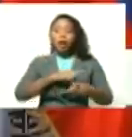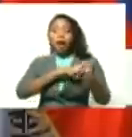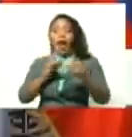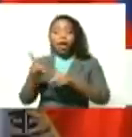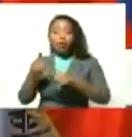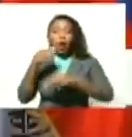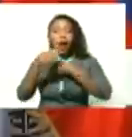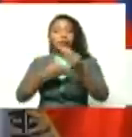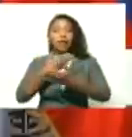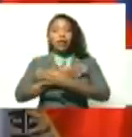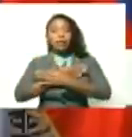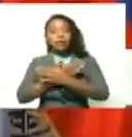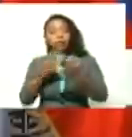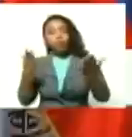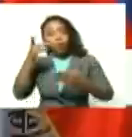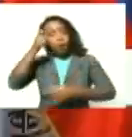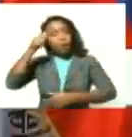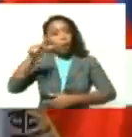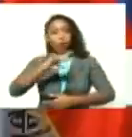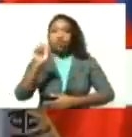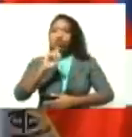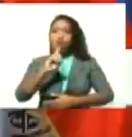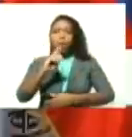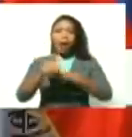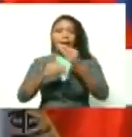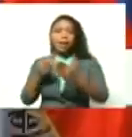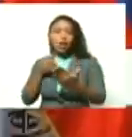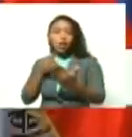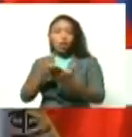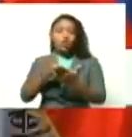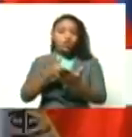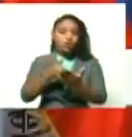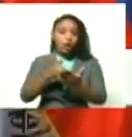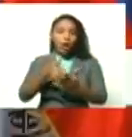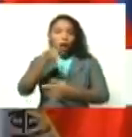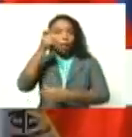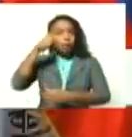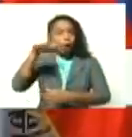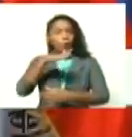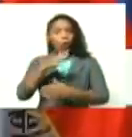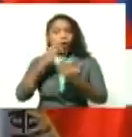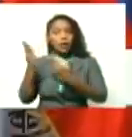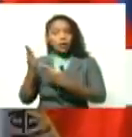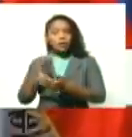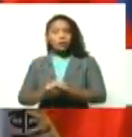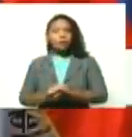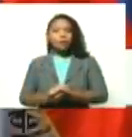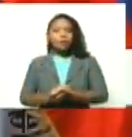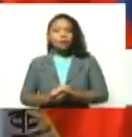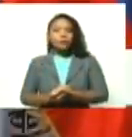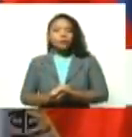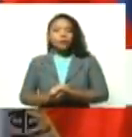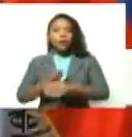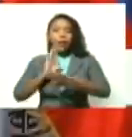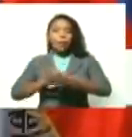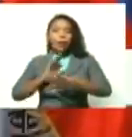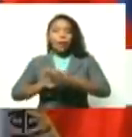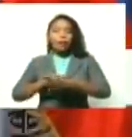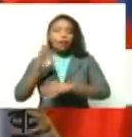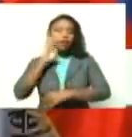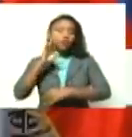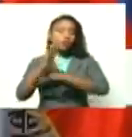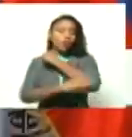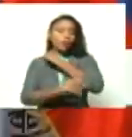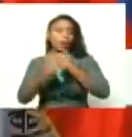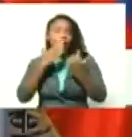para servirle al pueblo, no para atentar contra ellos. Caso en que se incurre en el delito de concusión,